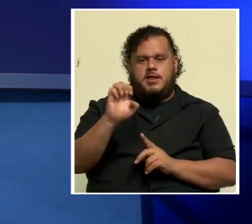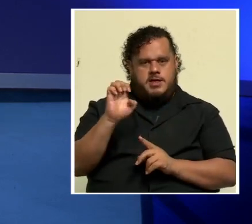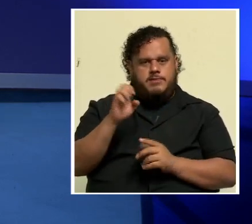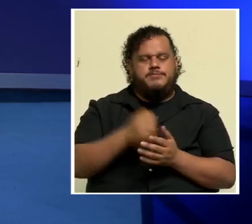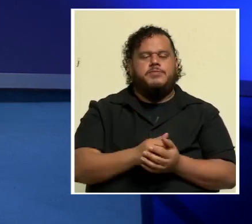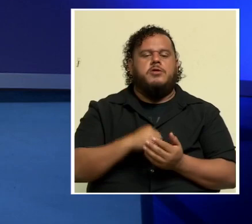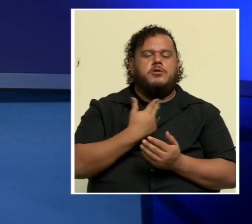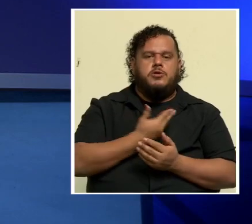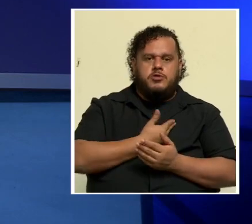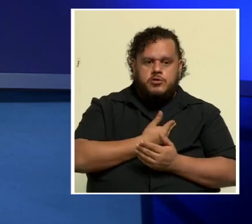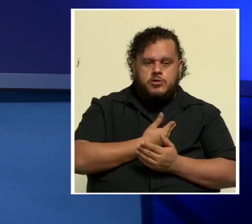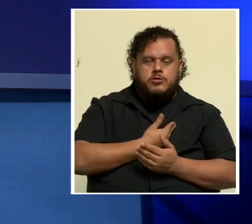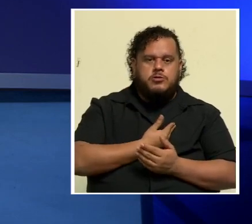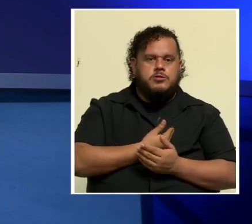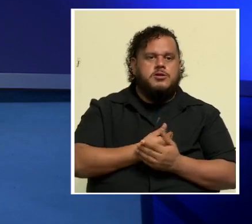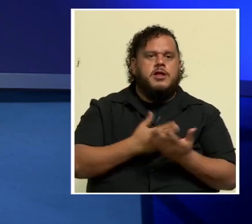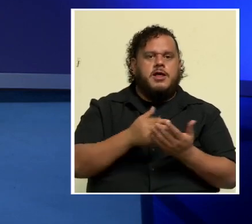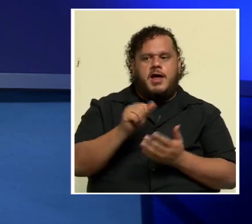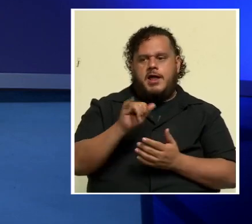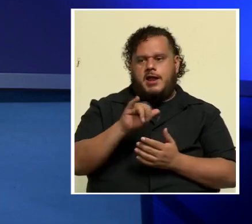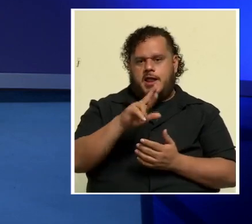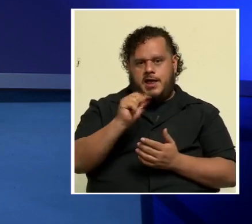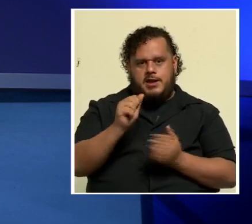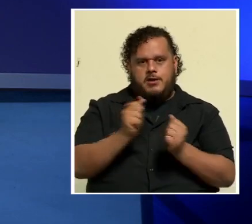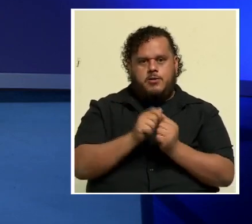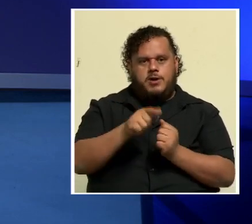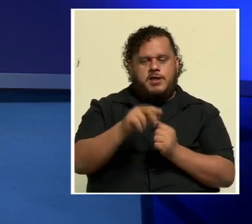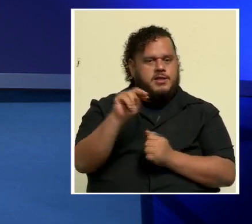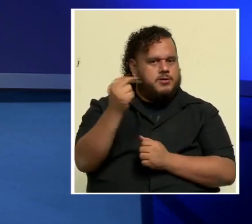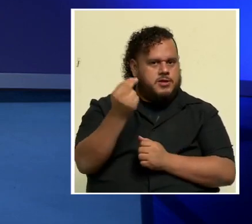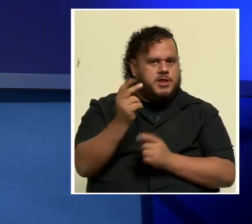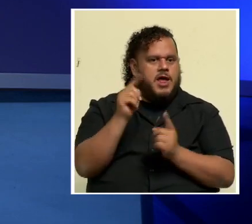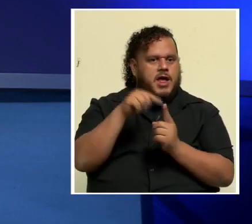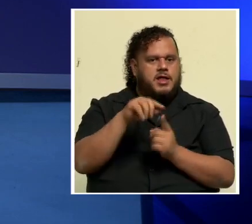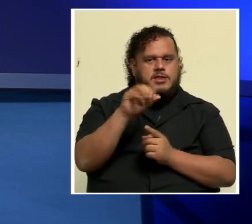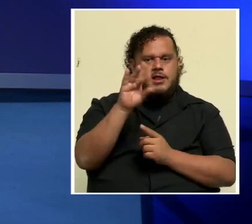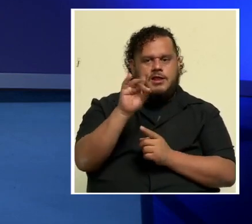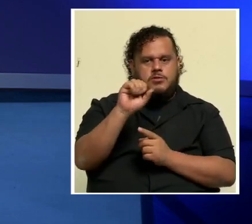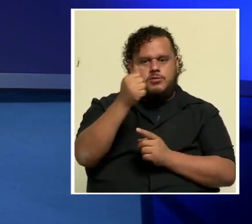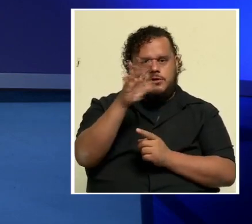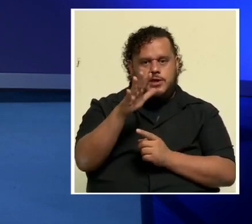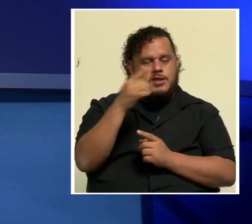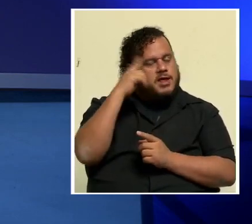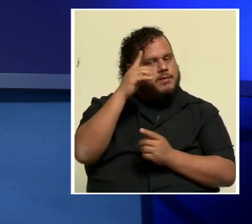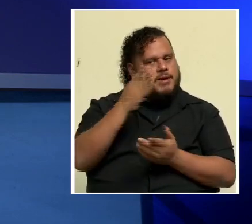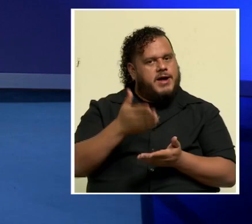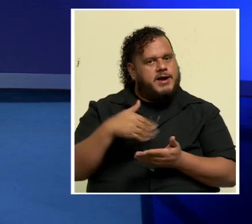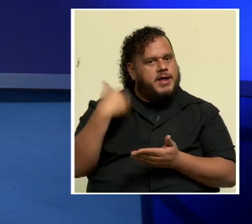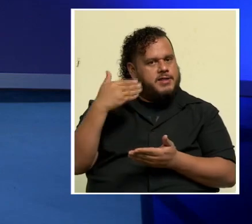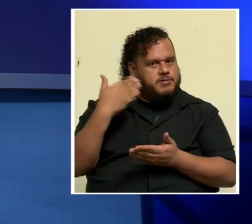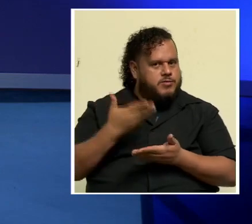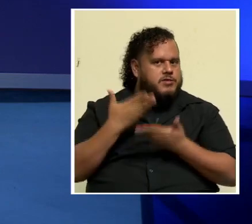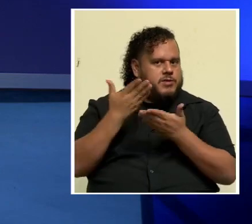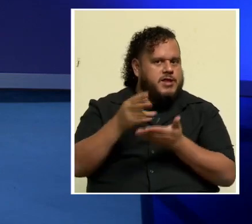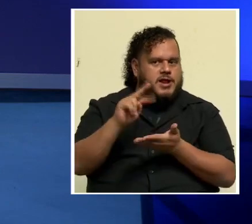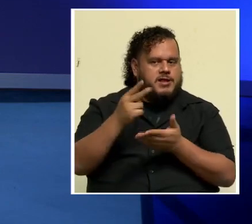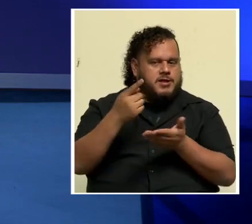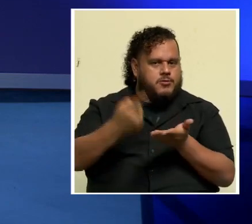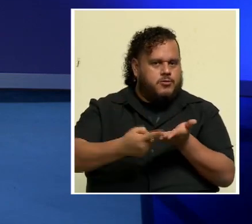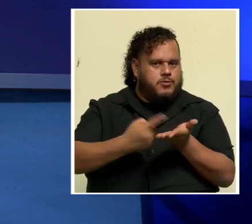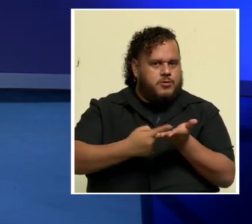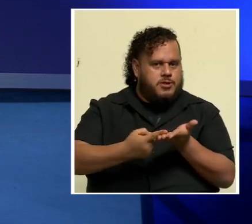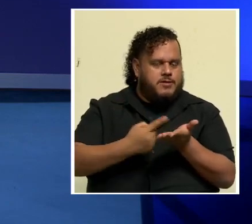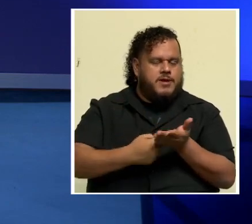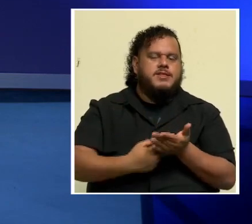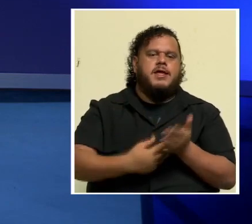Elecciones. Nosotros estaremos al aire con este noticiero hasta las 8:15 para dar paso luego a este segundo debate. Vamos a hacer una